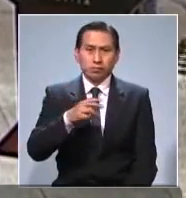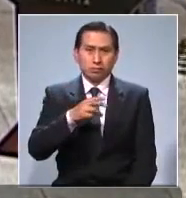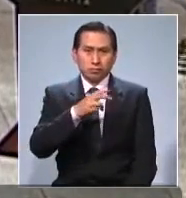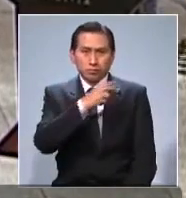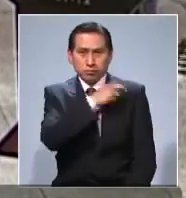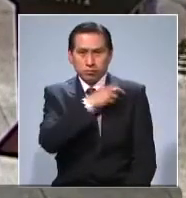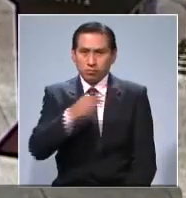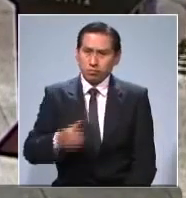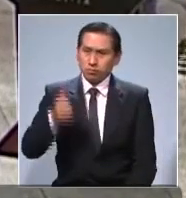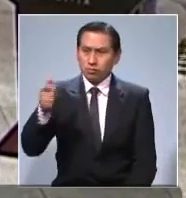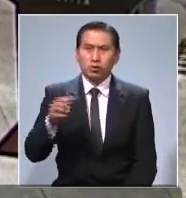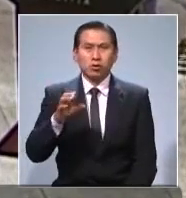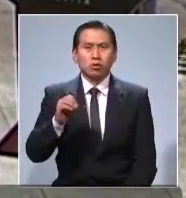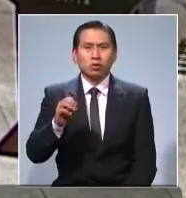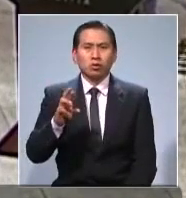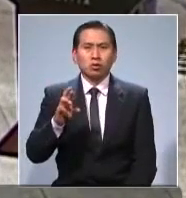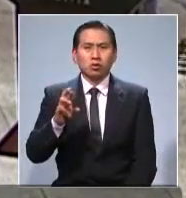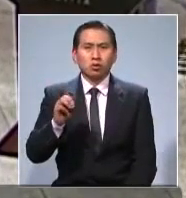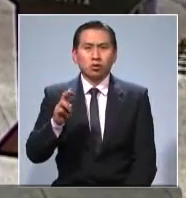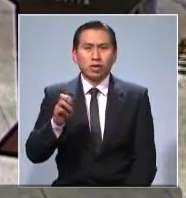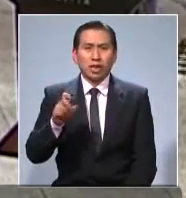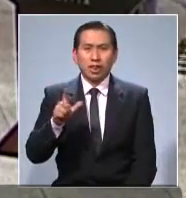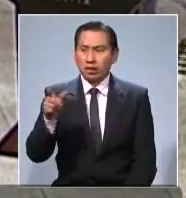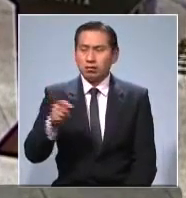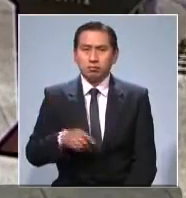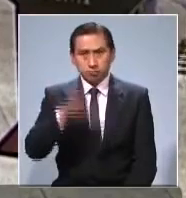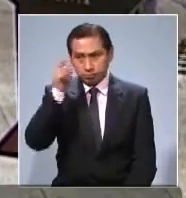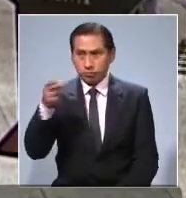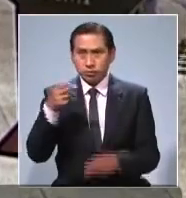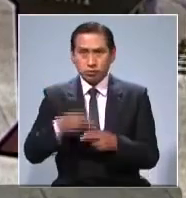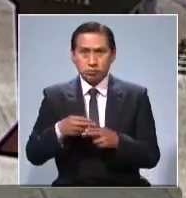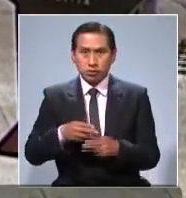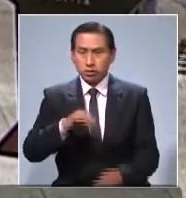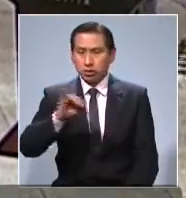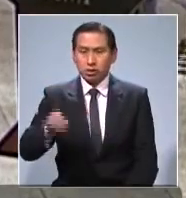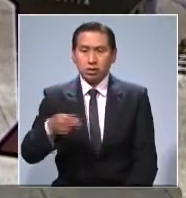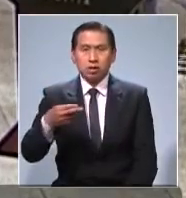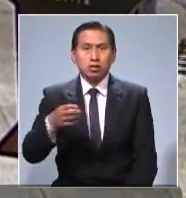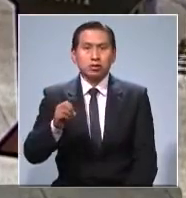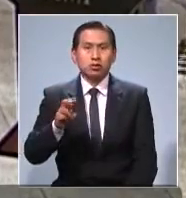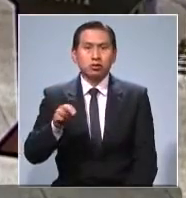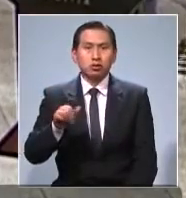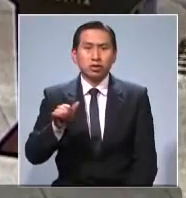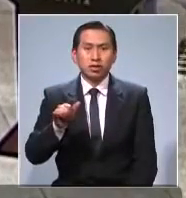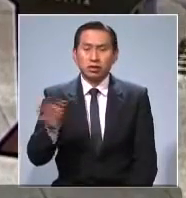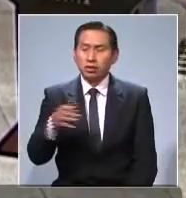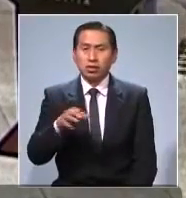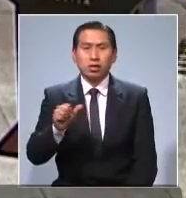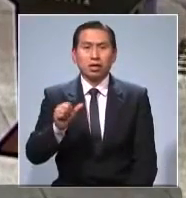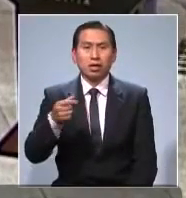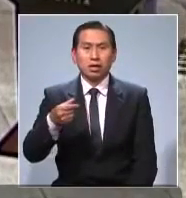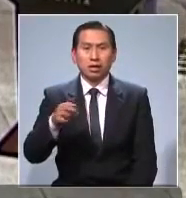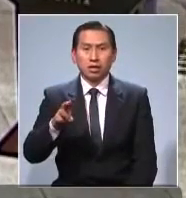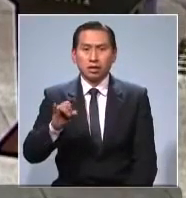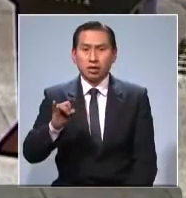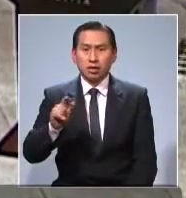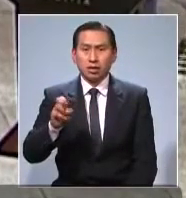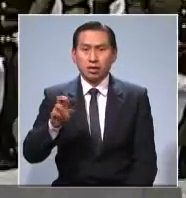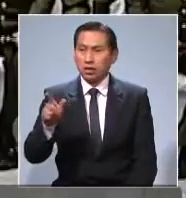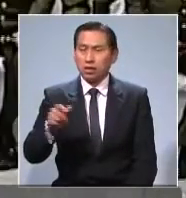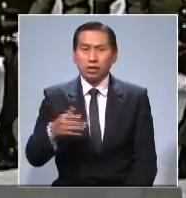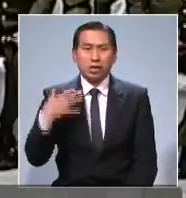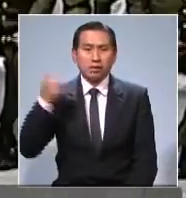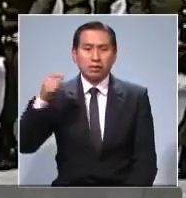al coronel diplomado en estudios superiores policiales, Máximo Johnny Aguilera Montesinos, como comandante general interino